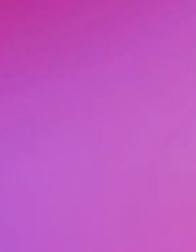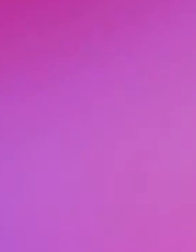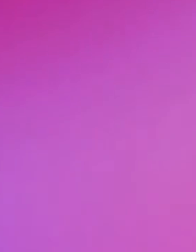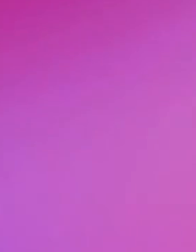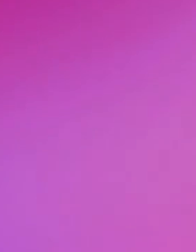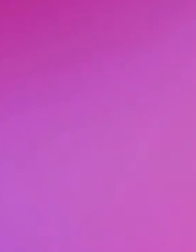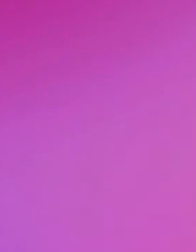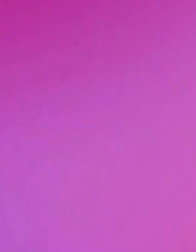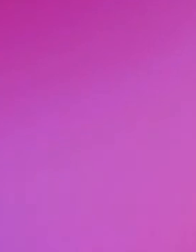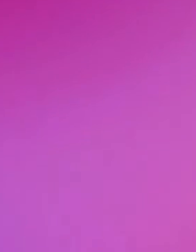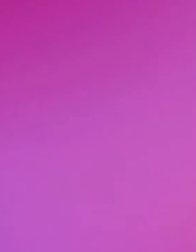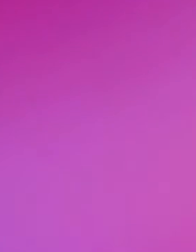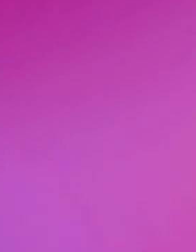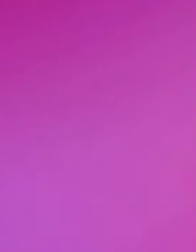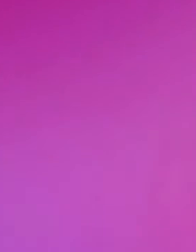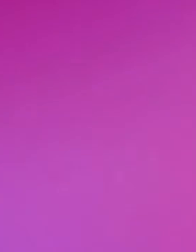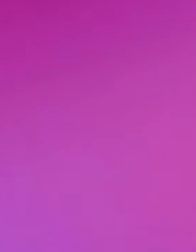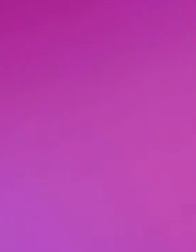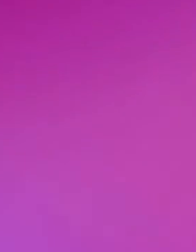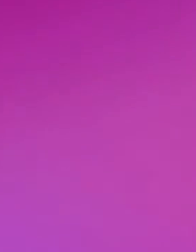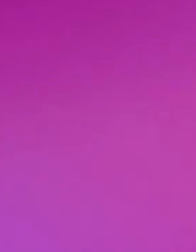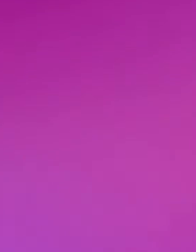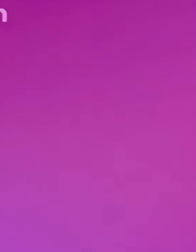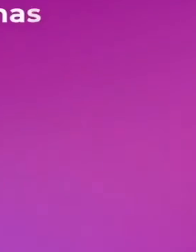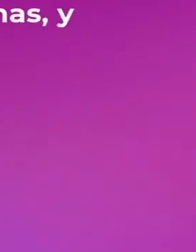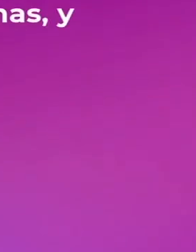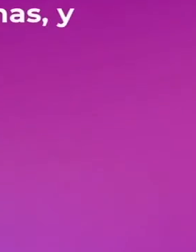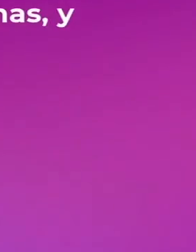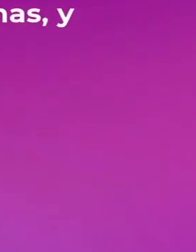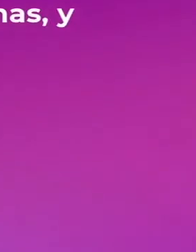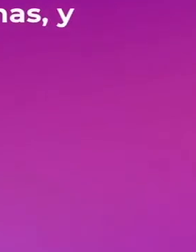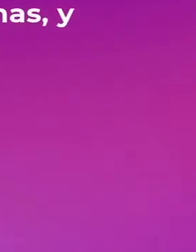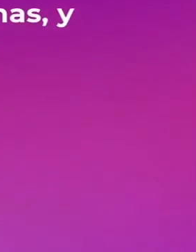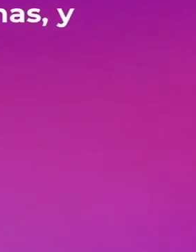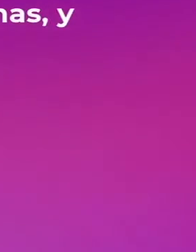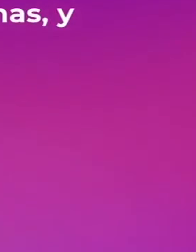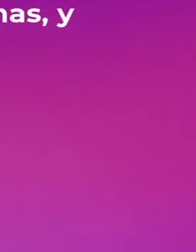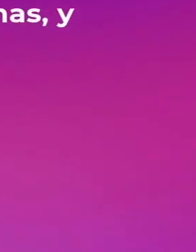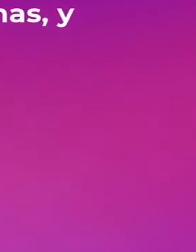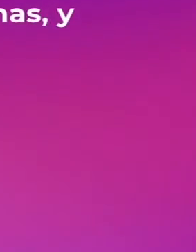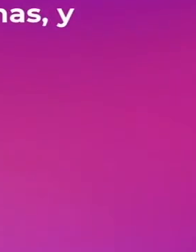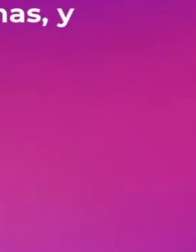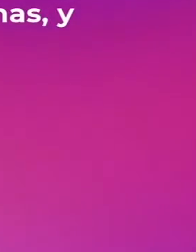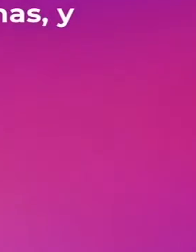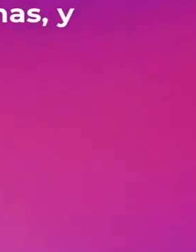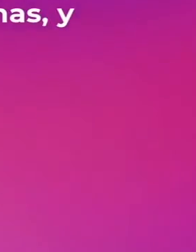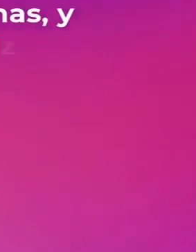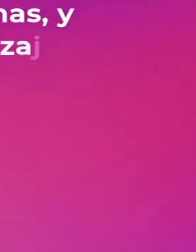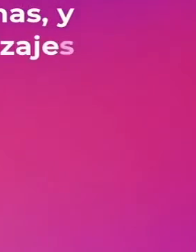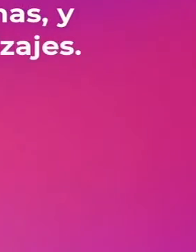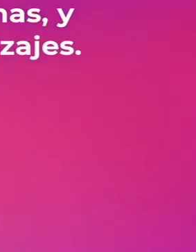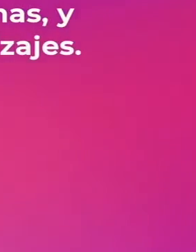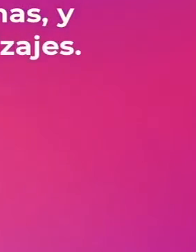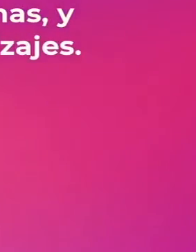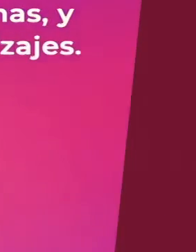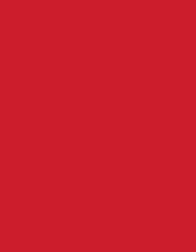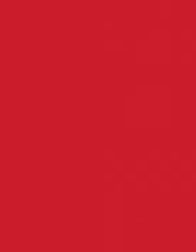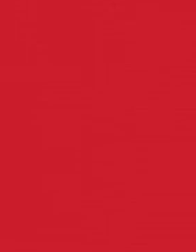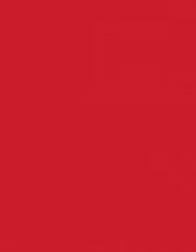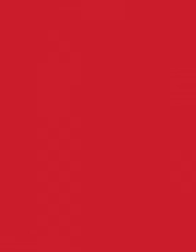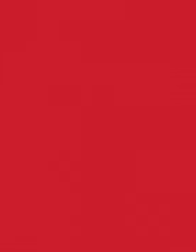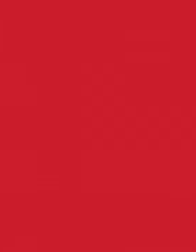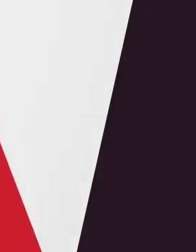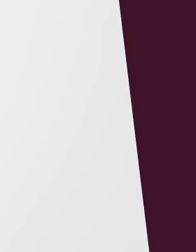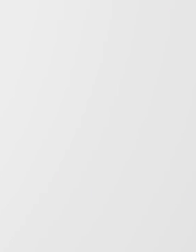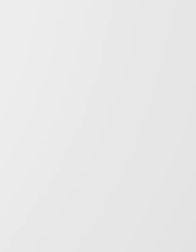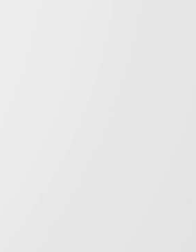aprendeencasa.cep.gov.mx, en donde podrás ver nuevamente los videos de los programas y además encontrarás actividades para fortalecer tus aprendizajes.